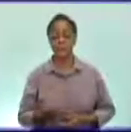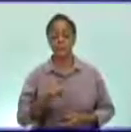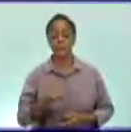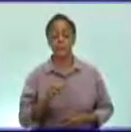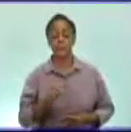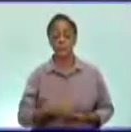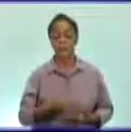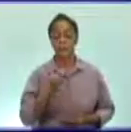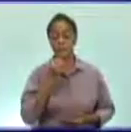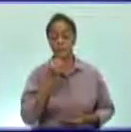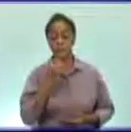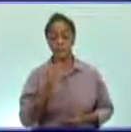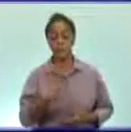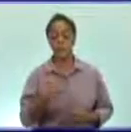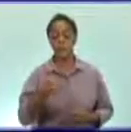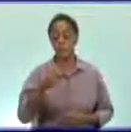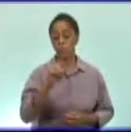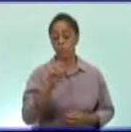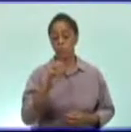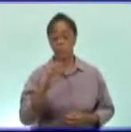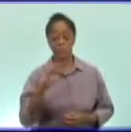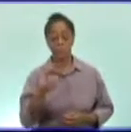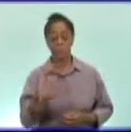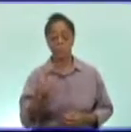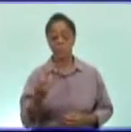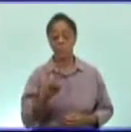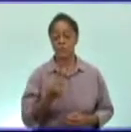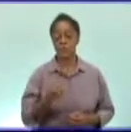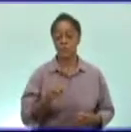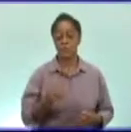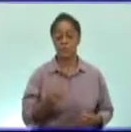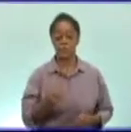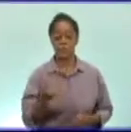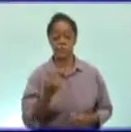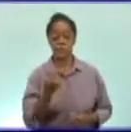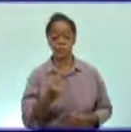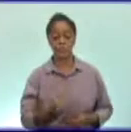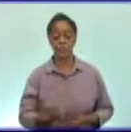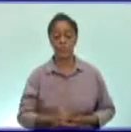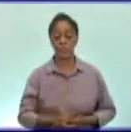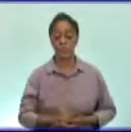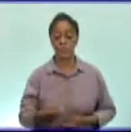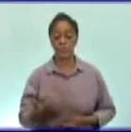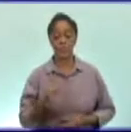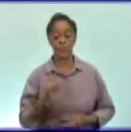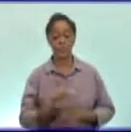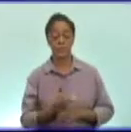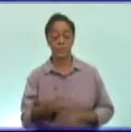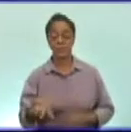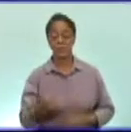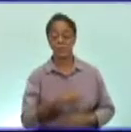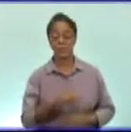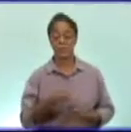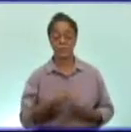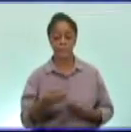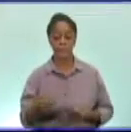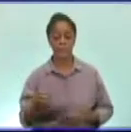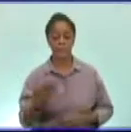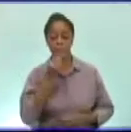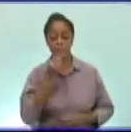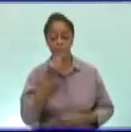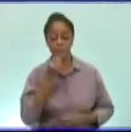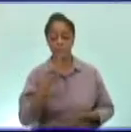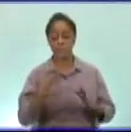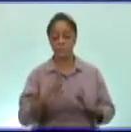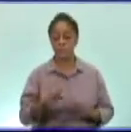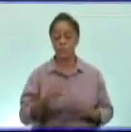Destacan por ser seres unicelulares formados por una única célula. Se encuentran en todas las partes y pueden